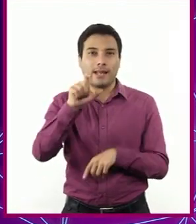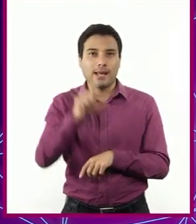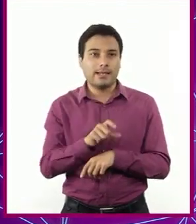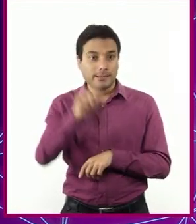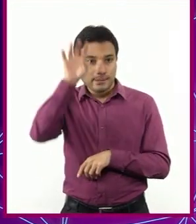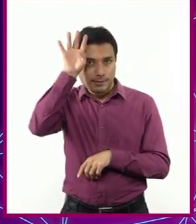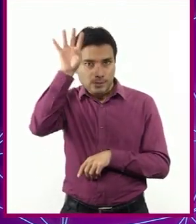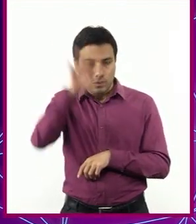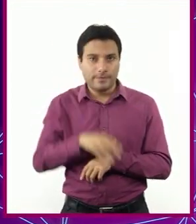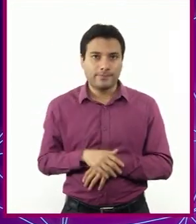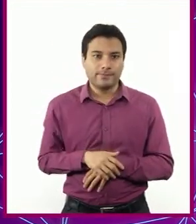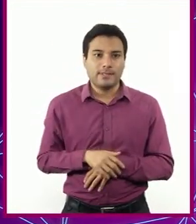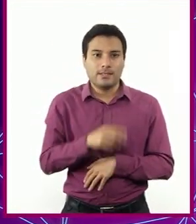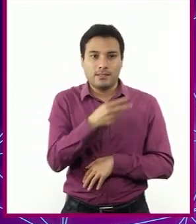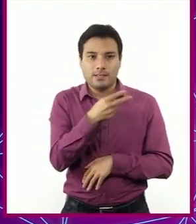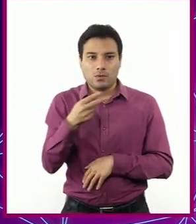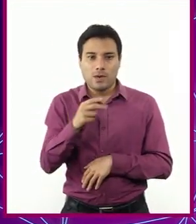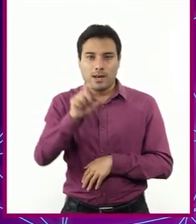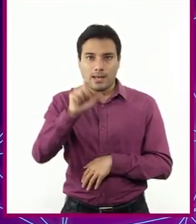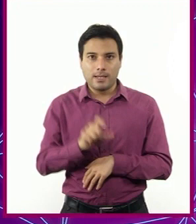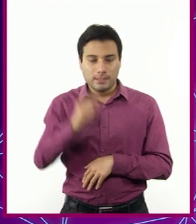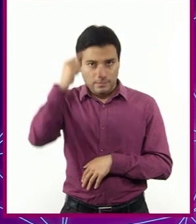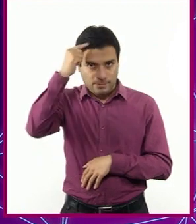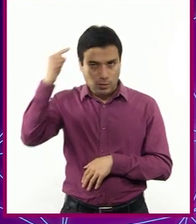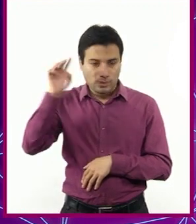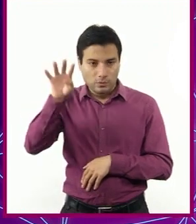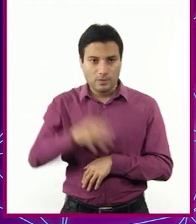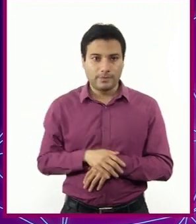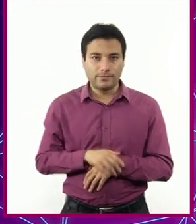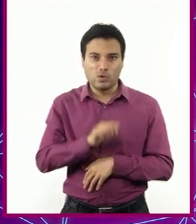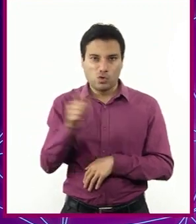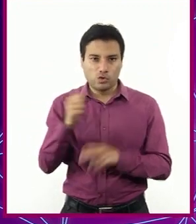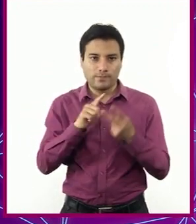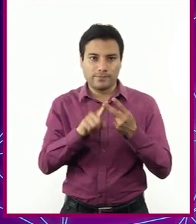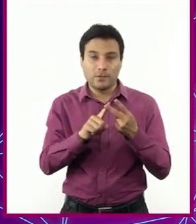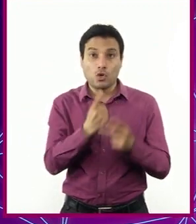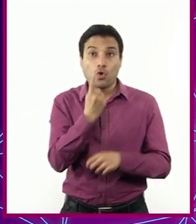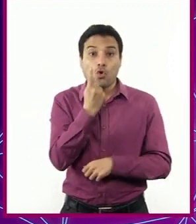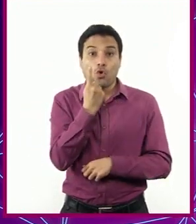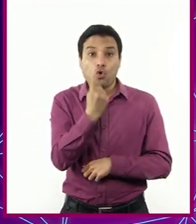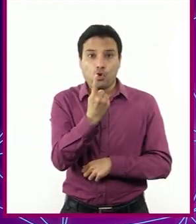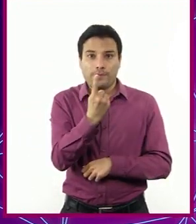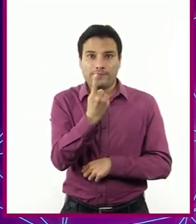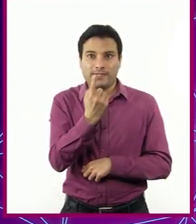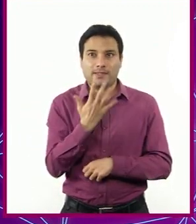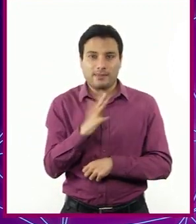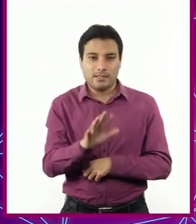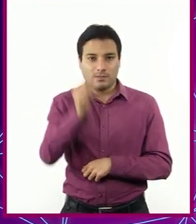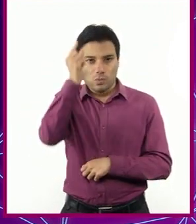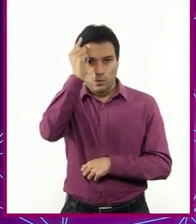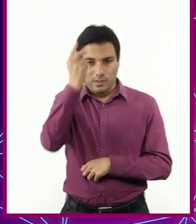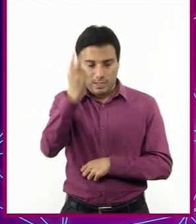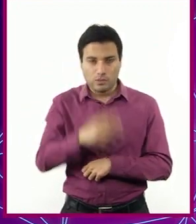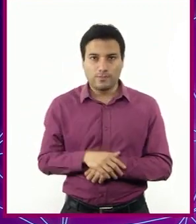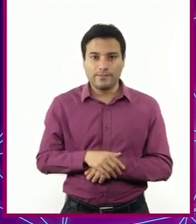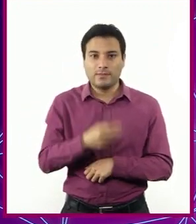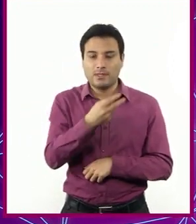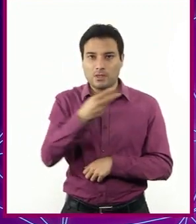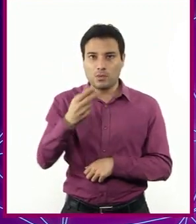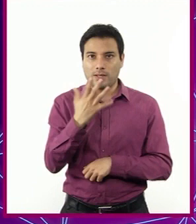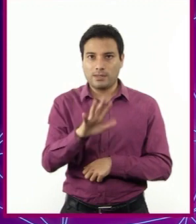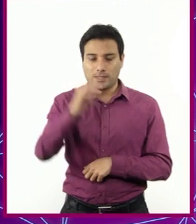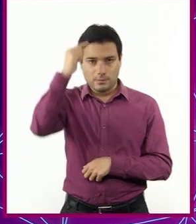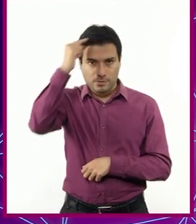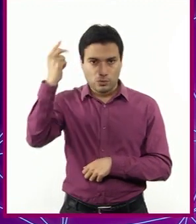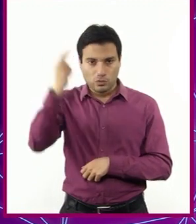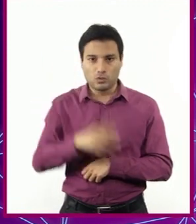igual a x a la 19 negativo. El segundo es 1/10 al cuadrado igual a 10 a la 2 negativo. Y el tercero